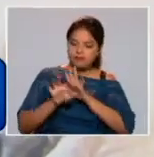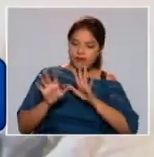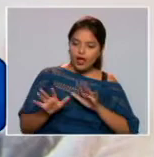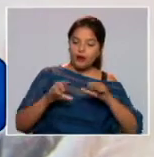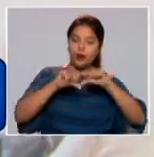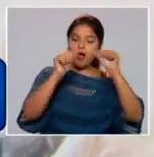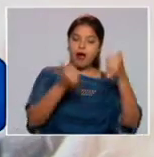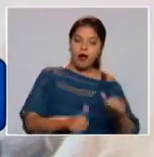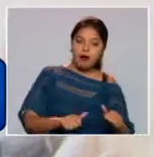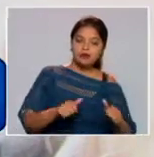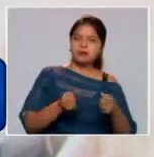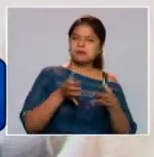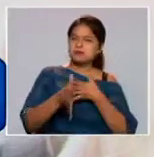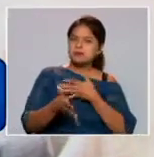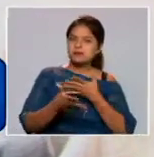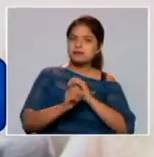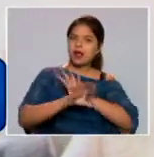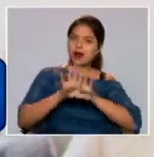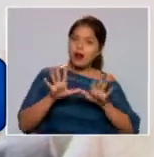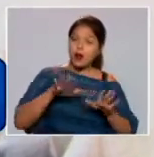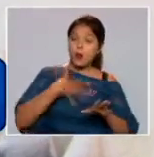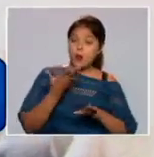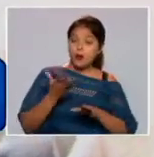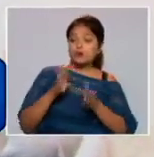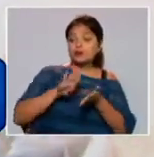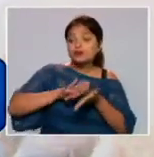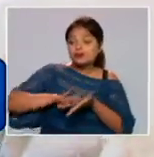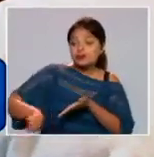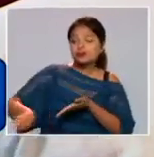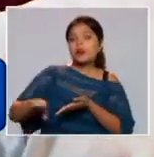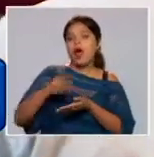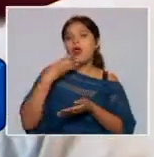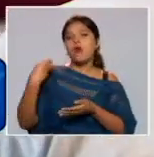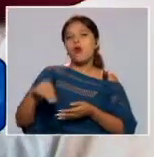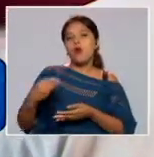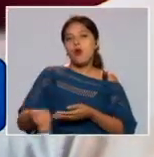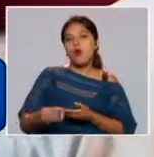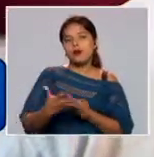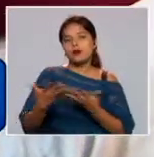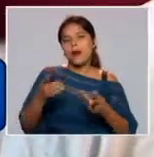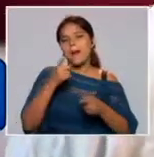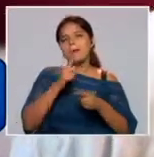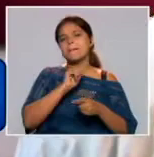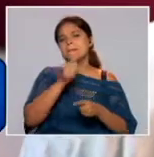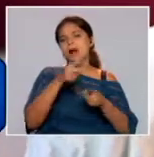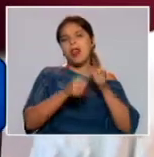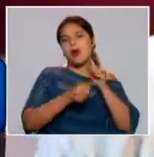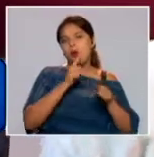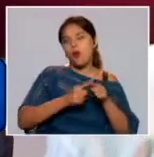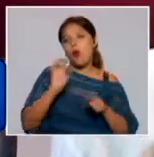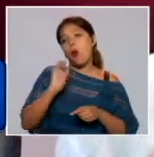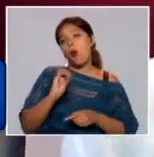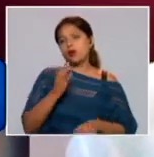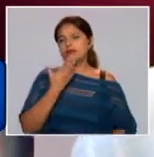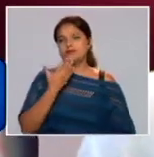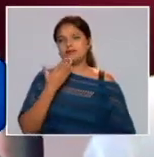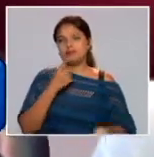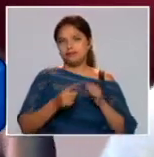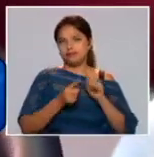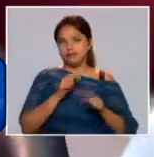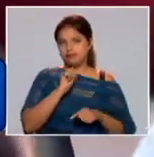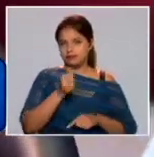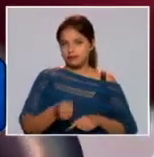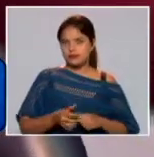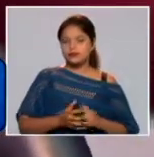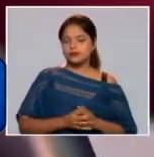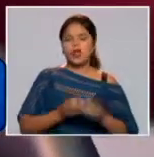las artes escénicas bueno por supuesto podemos apartarnos a los adolescentes de los malos vicios del ocio También bien De